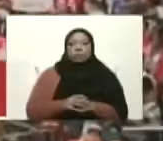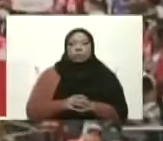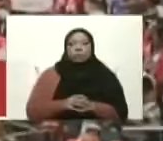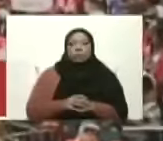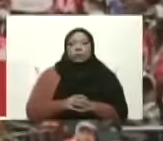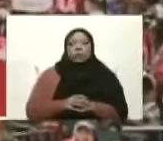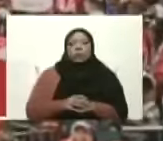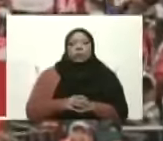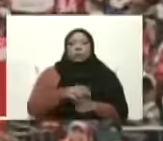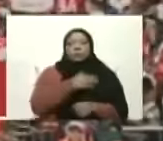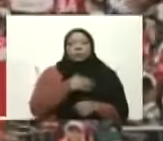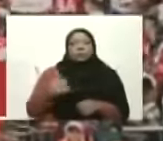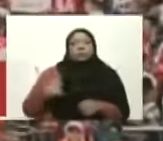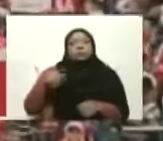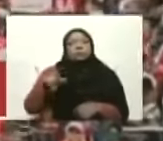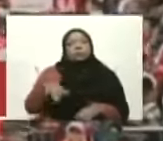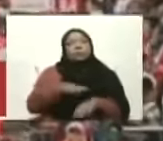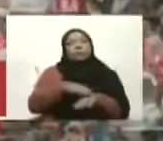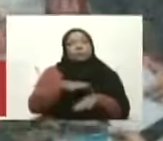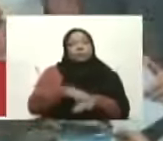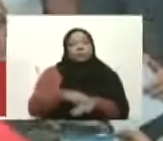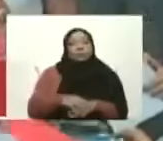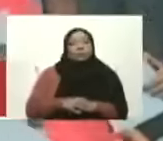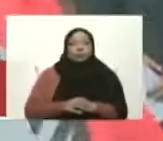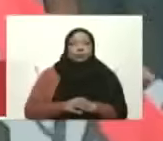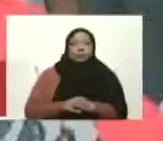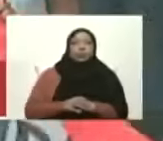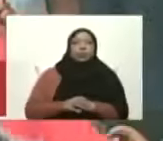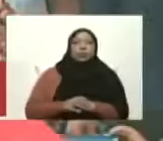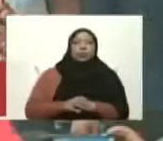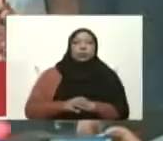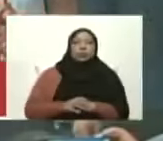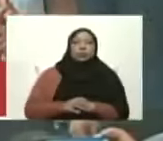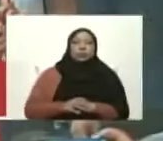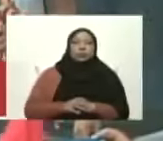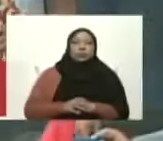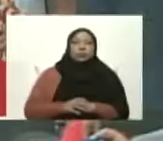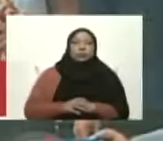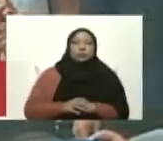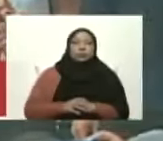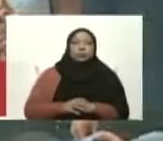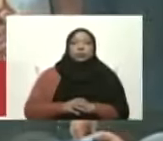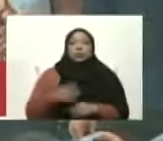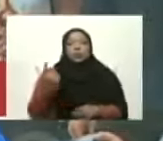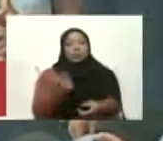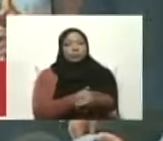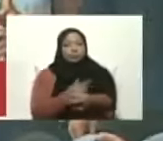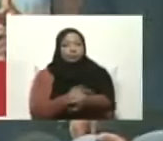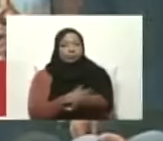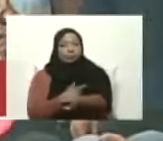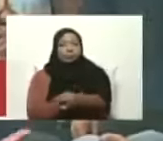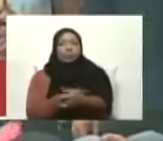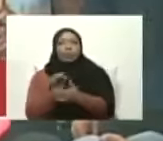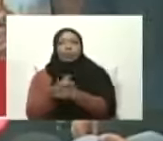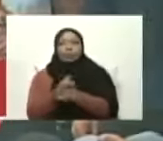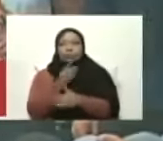Quiero decirles que venimos aquí, mi hermana del alma, Delcy Eloína